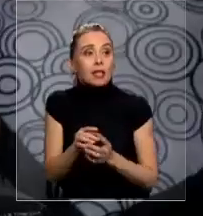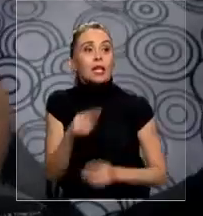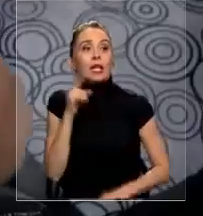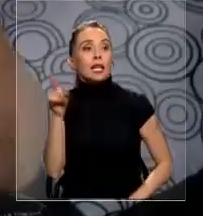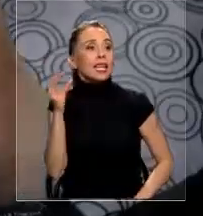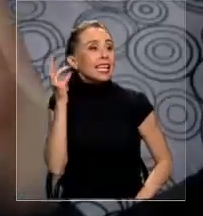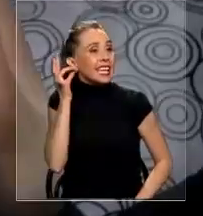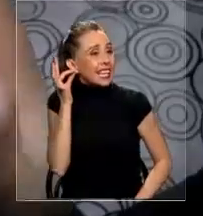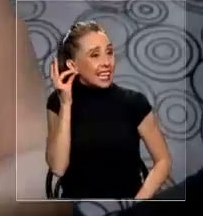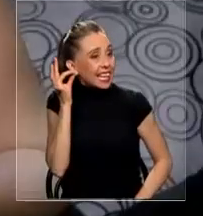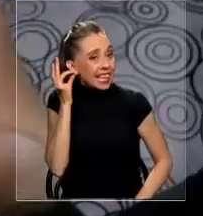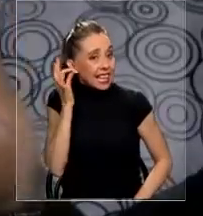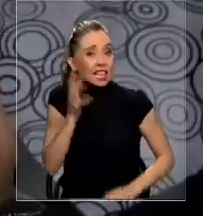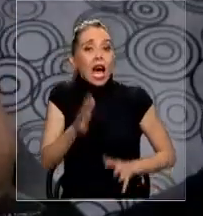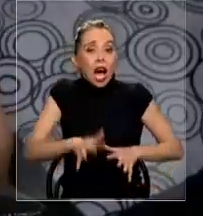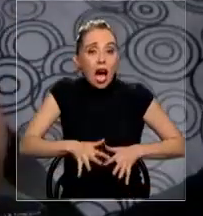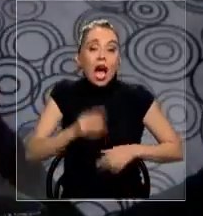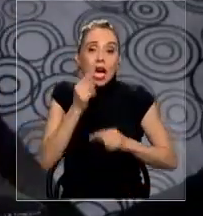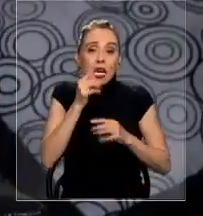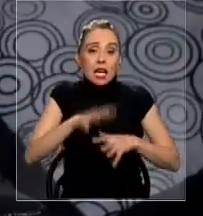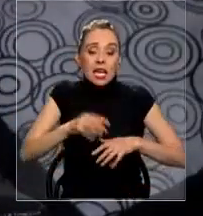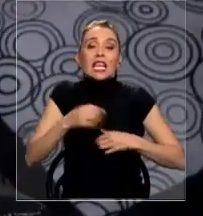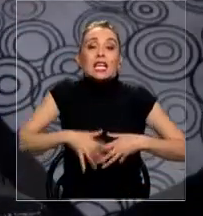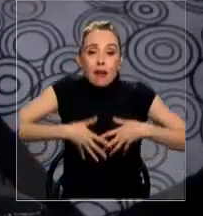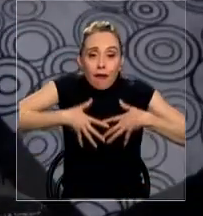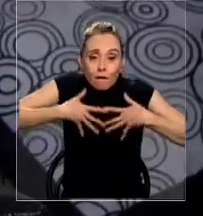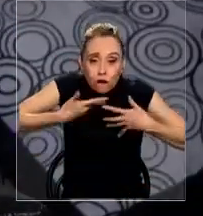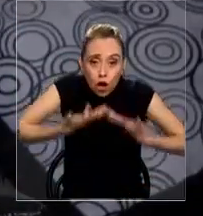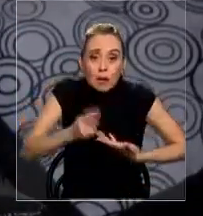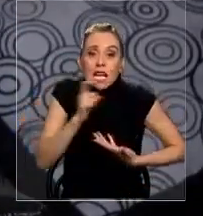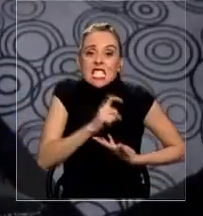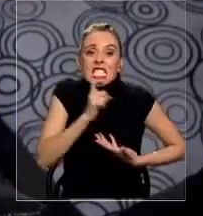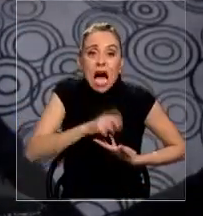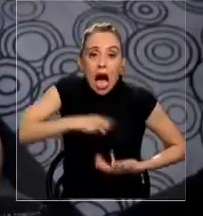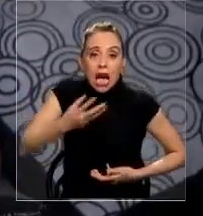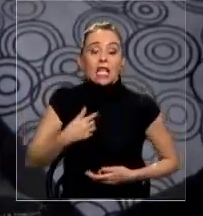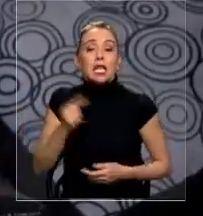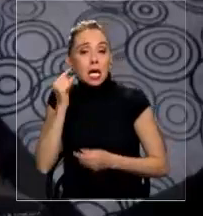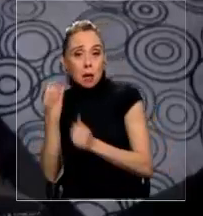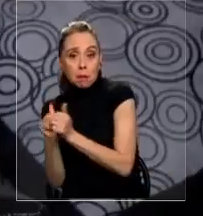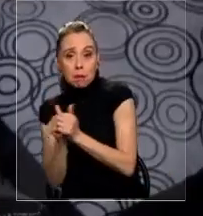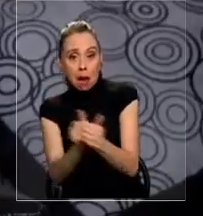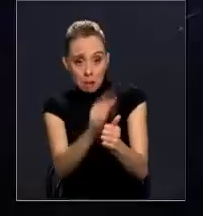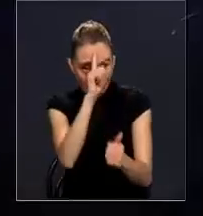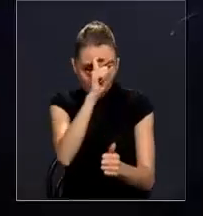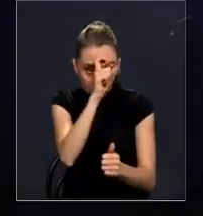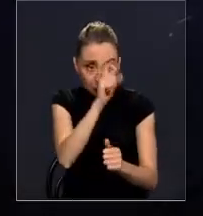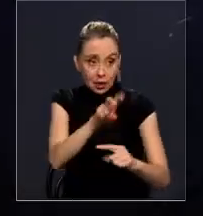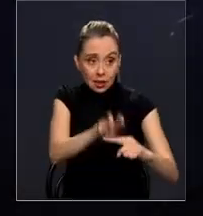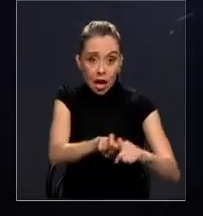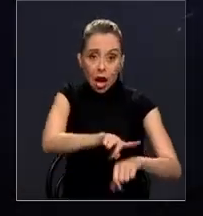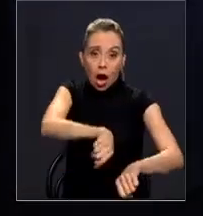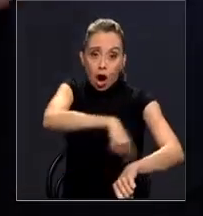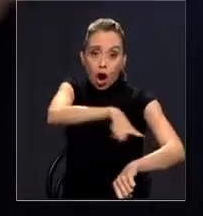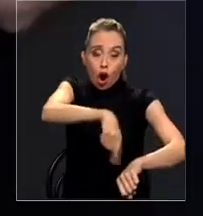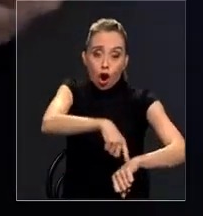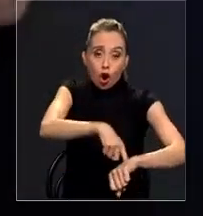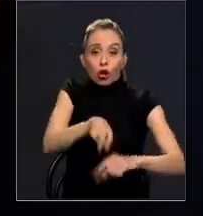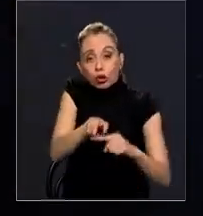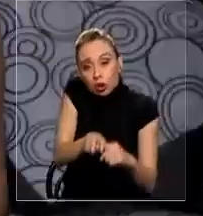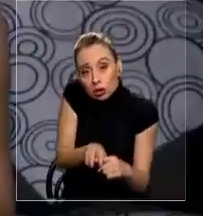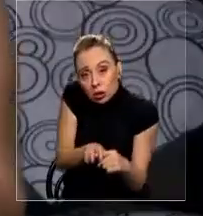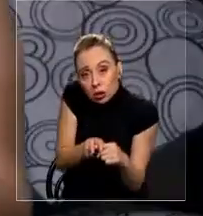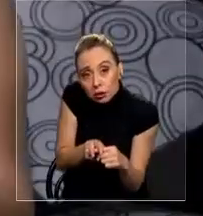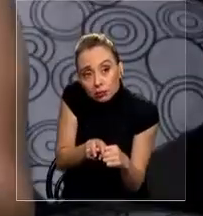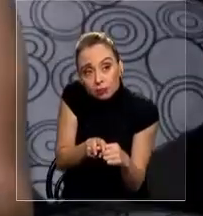Ella estaba vomitando sangre. Cuando yo llegué con mi mamá, ella ya llevaba ahí un par de horas y estaba sentada en una